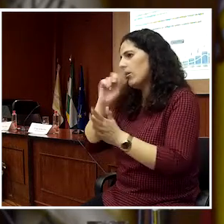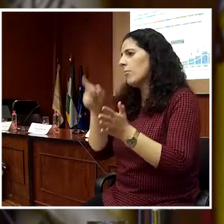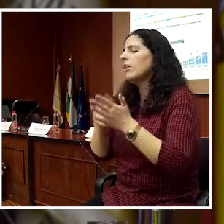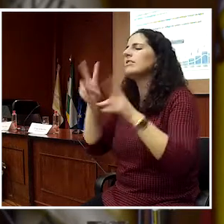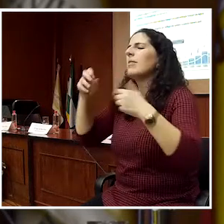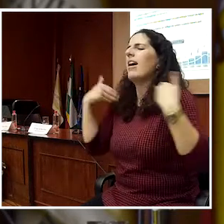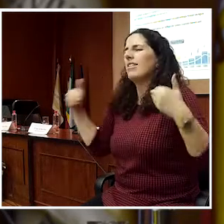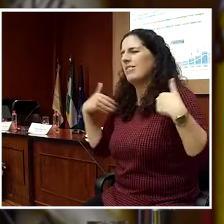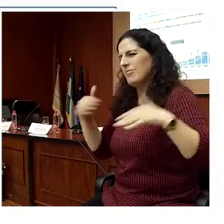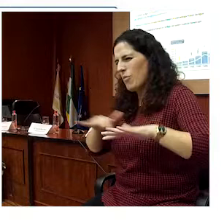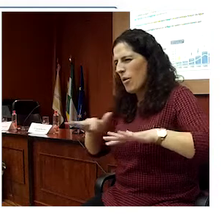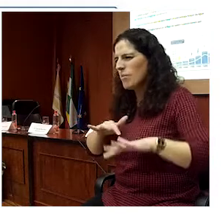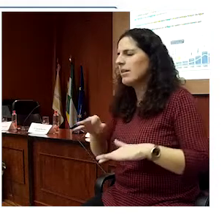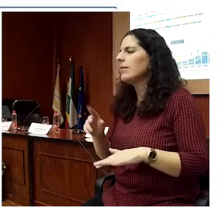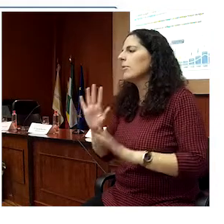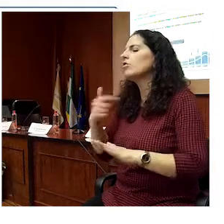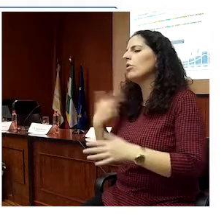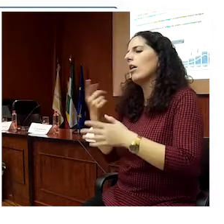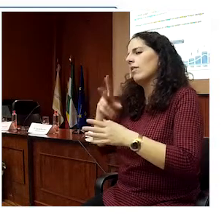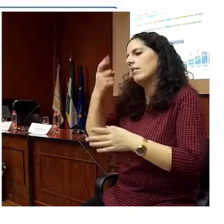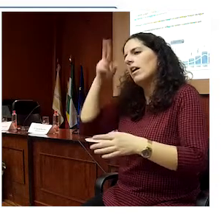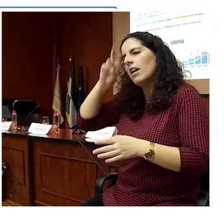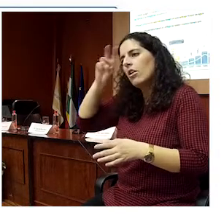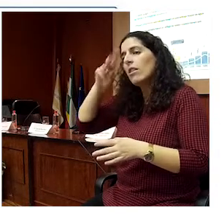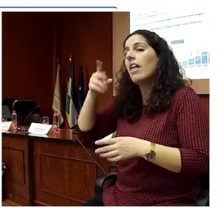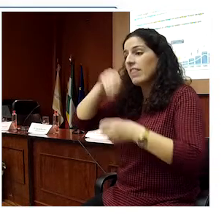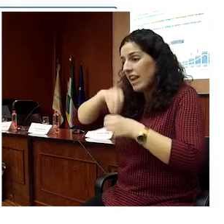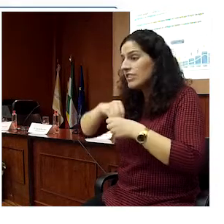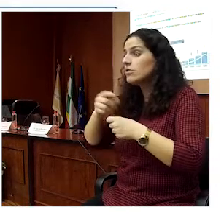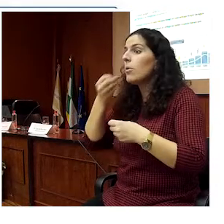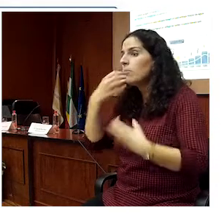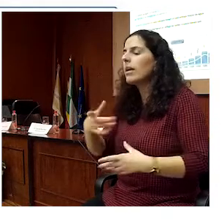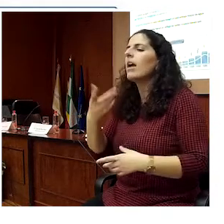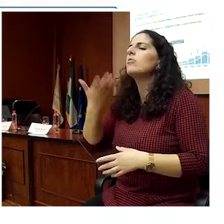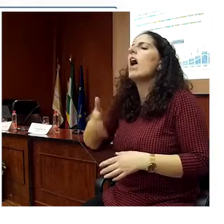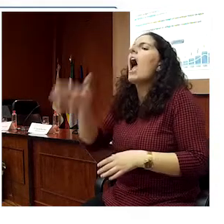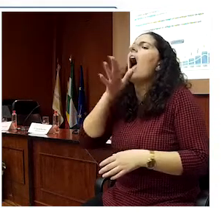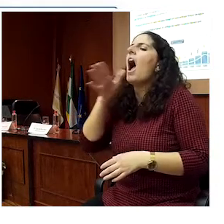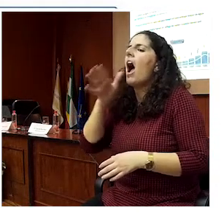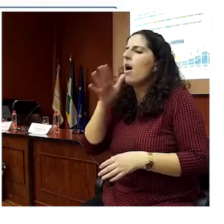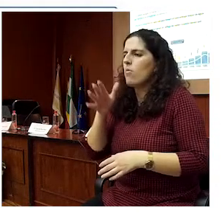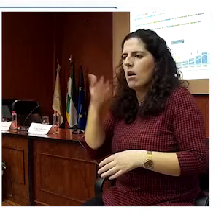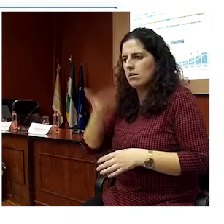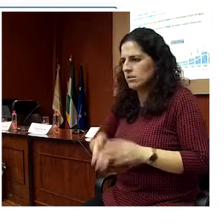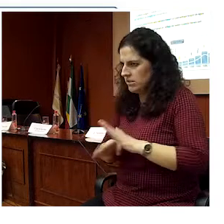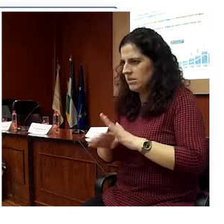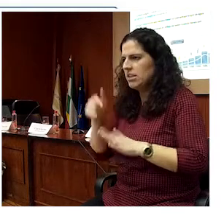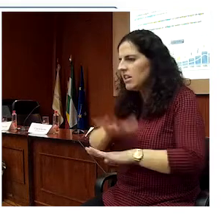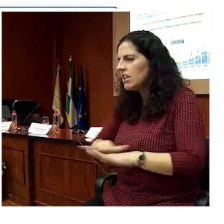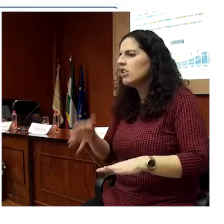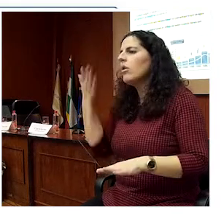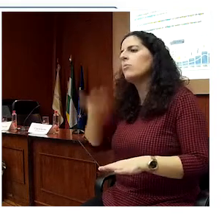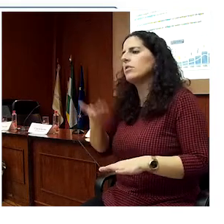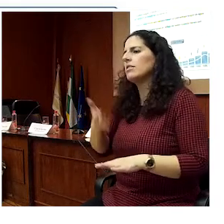actividad física, es que recordemos que dentro de nuestros hábitos saludables también está la hidratación. Y la hidratación en el niño es muy importante